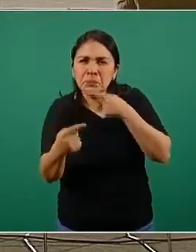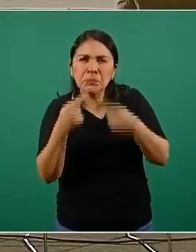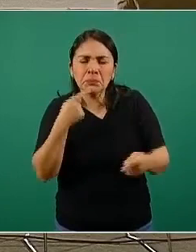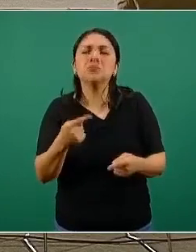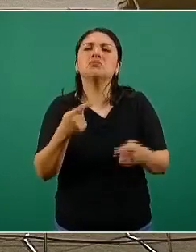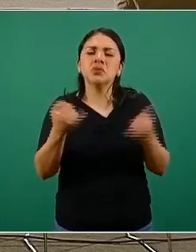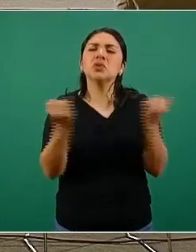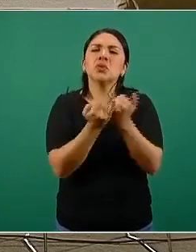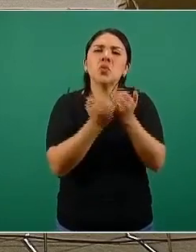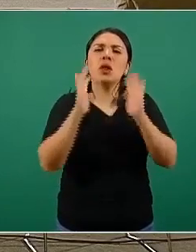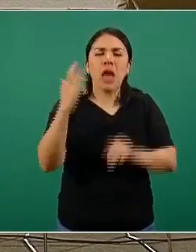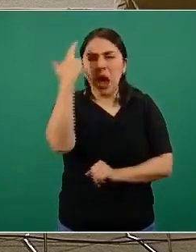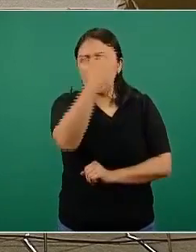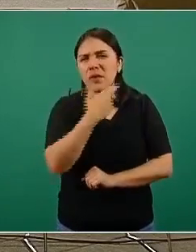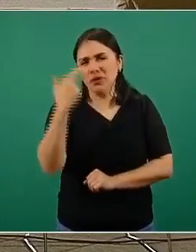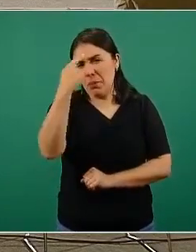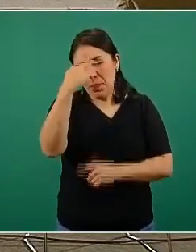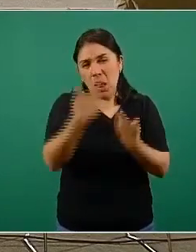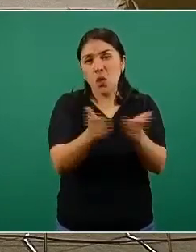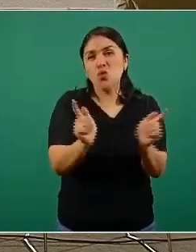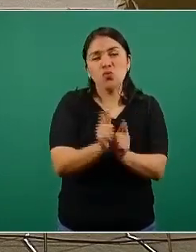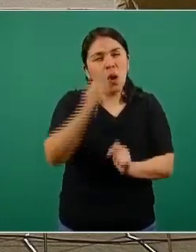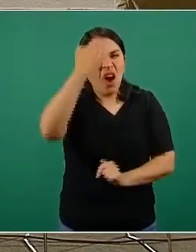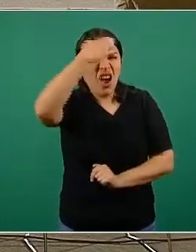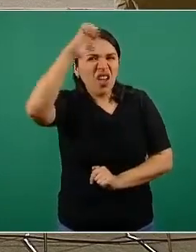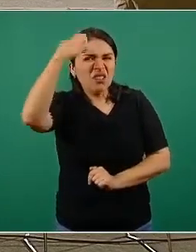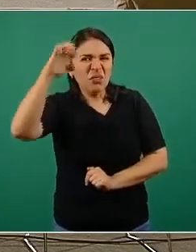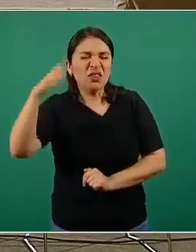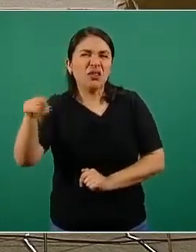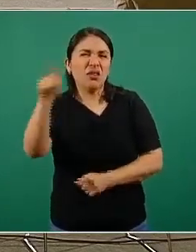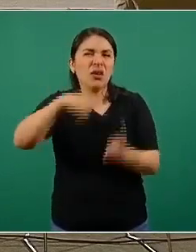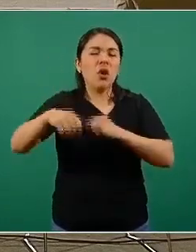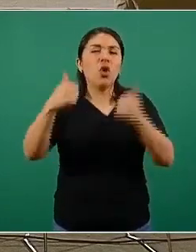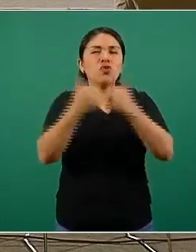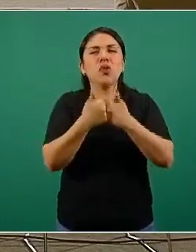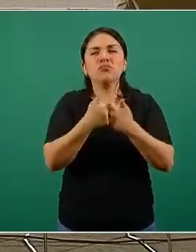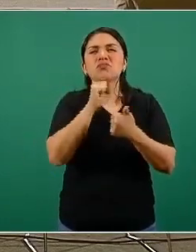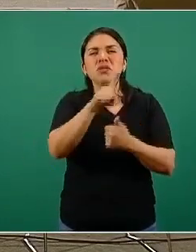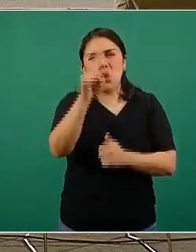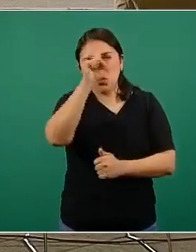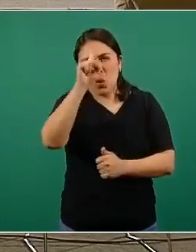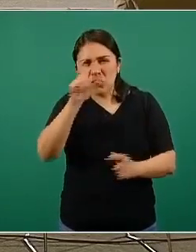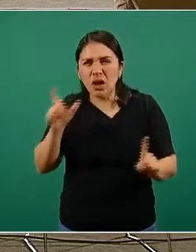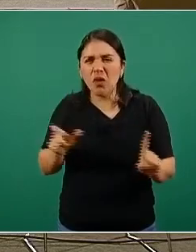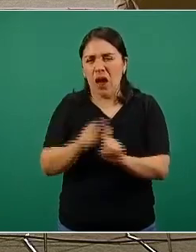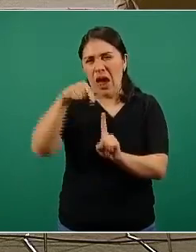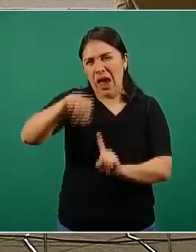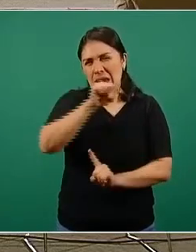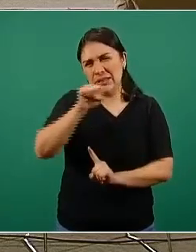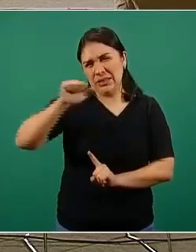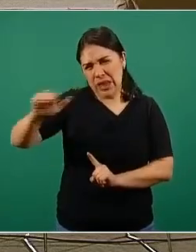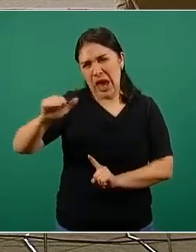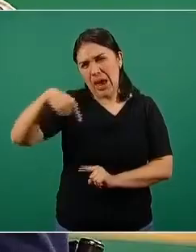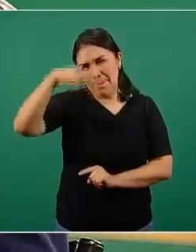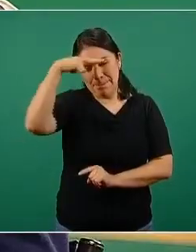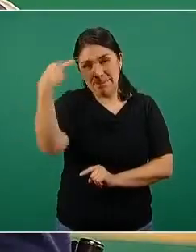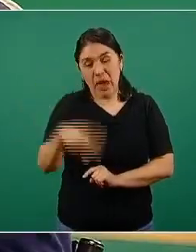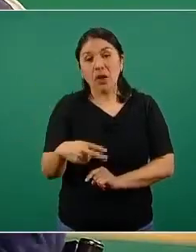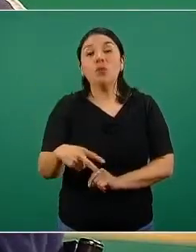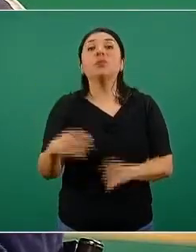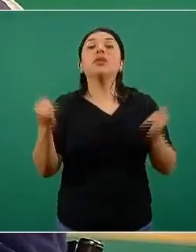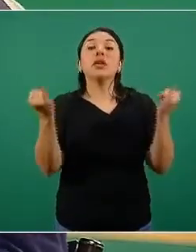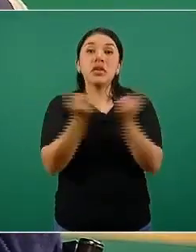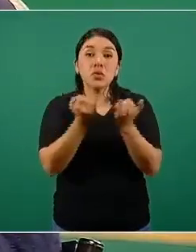Se revisó también en el grupo expertos que nos está asesorando aquí a la Secretaría de Salud en México.